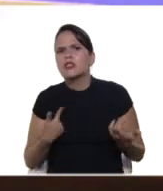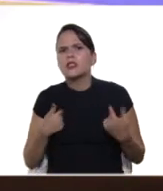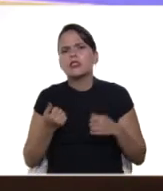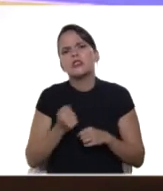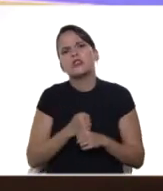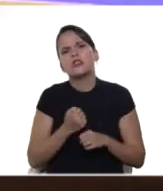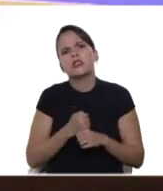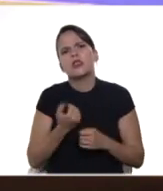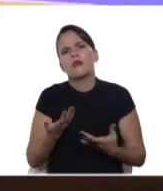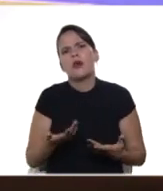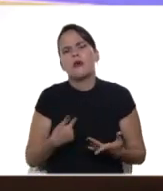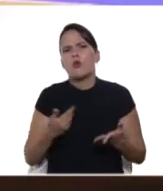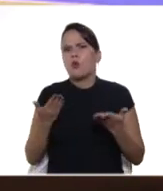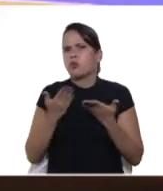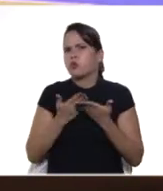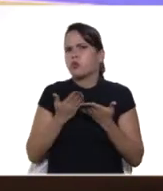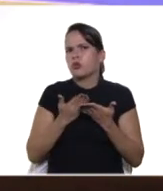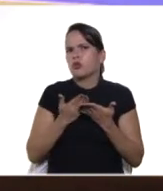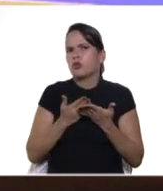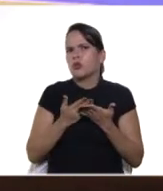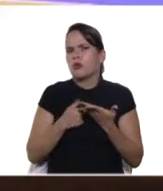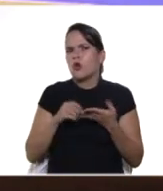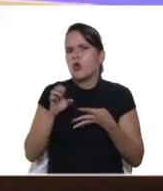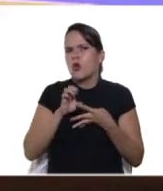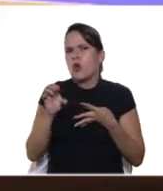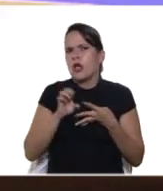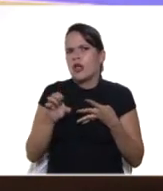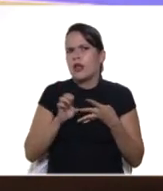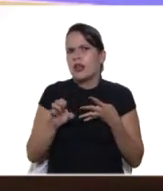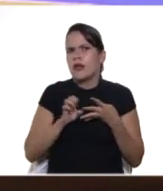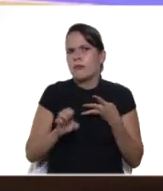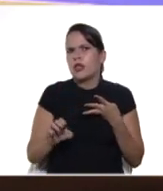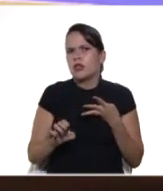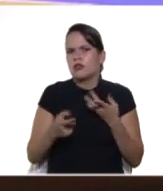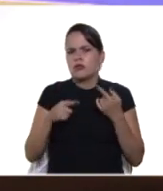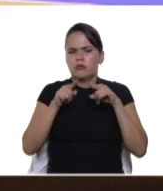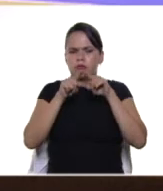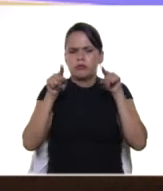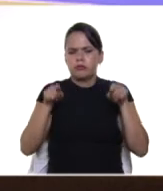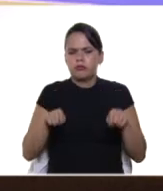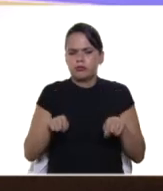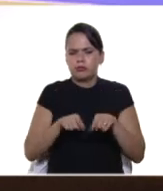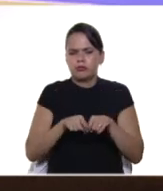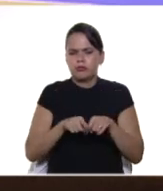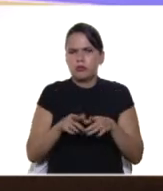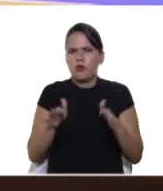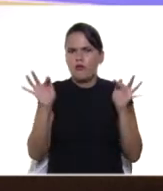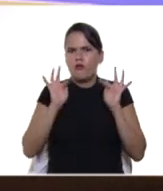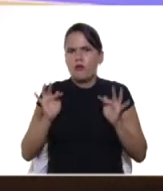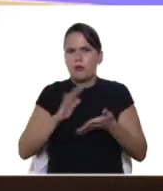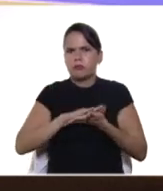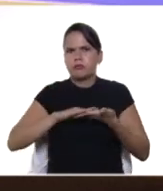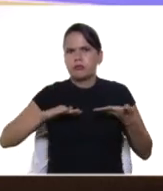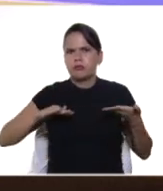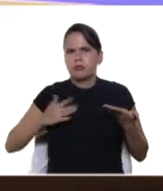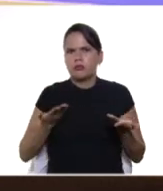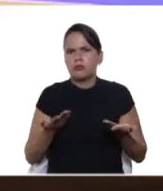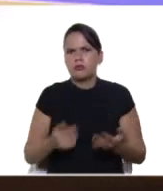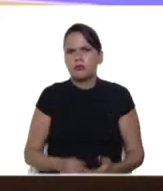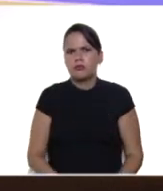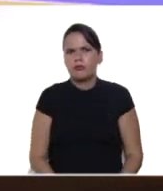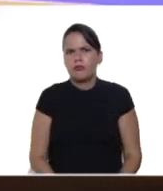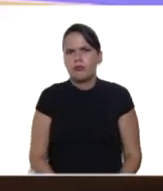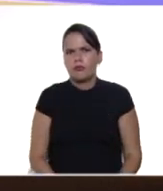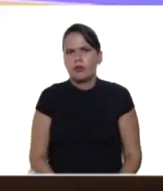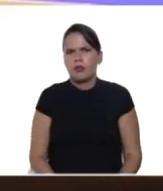trabajamos o estudiamos los elementos de este polígono regular? Fíjense, lados